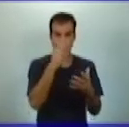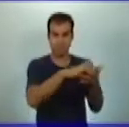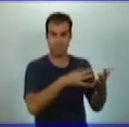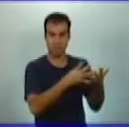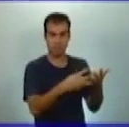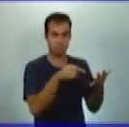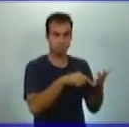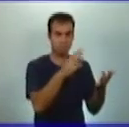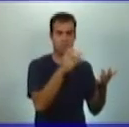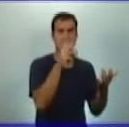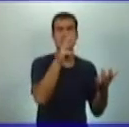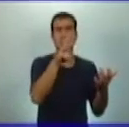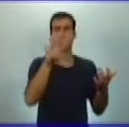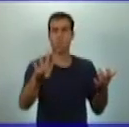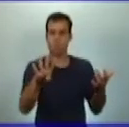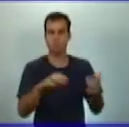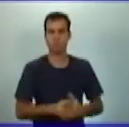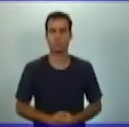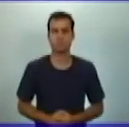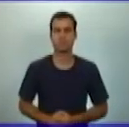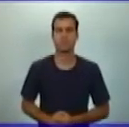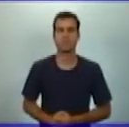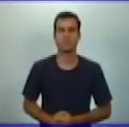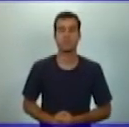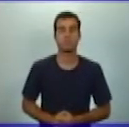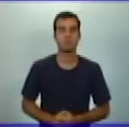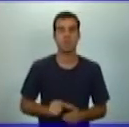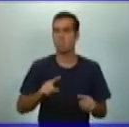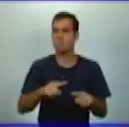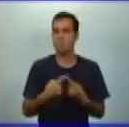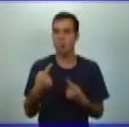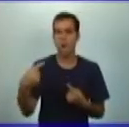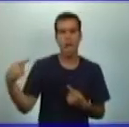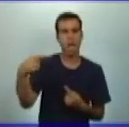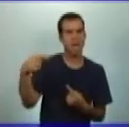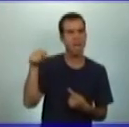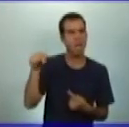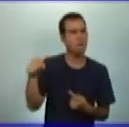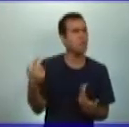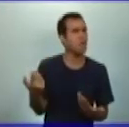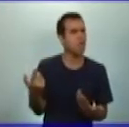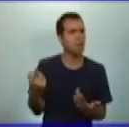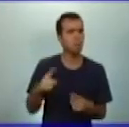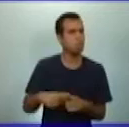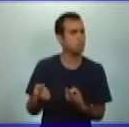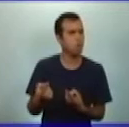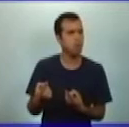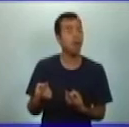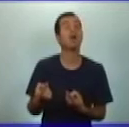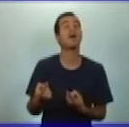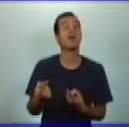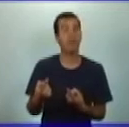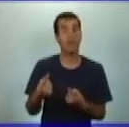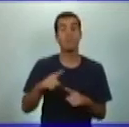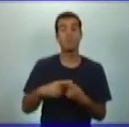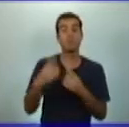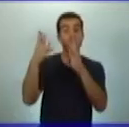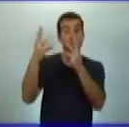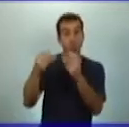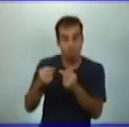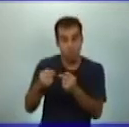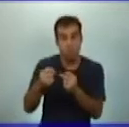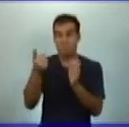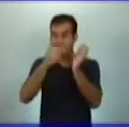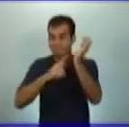página 34. ¿Por qué un átomo es eléctricamente neutro? Ya lo dijimos y ustedes lo conocen, porque el número de electrones en